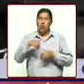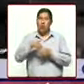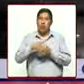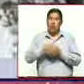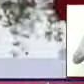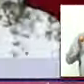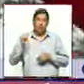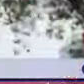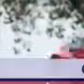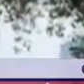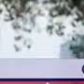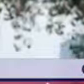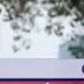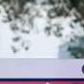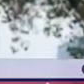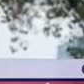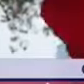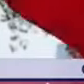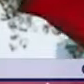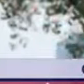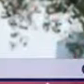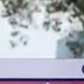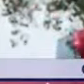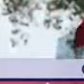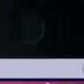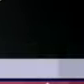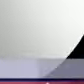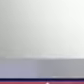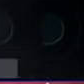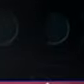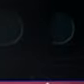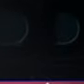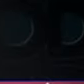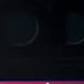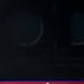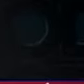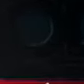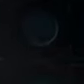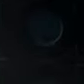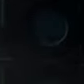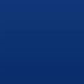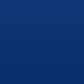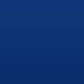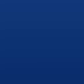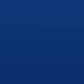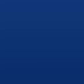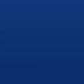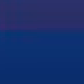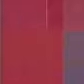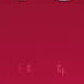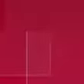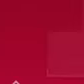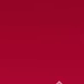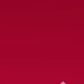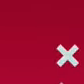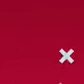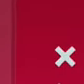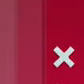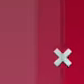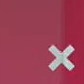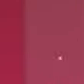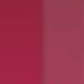los jueces promete seguir siendo un tema central. News Anemán.